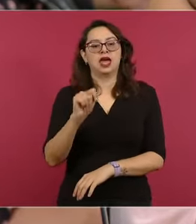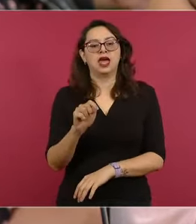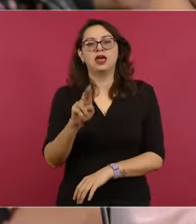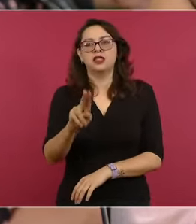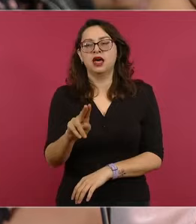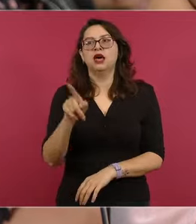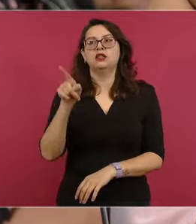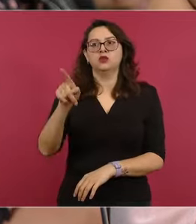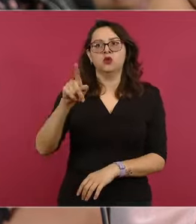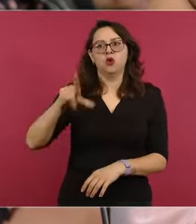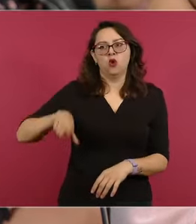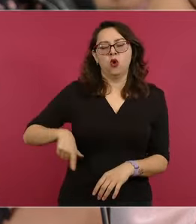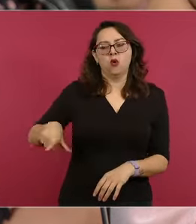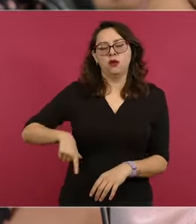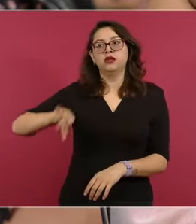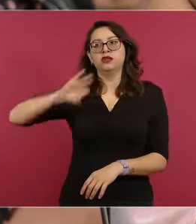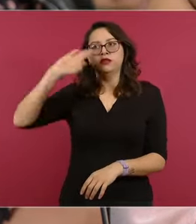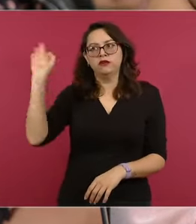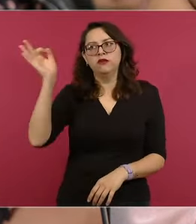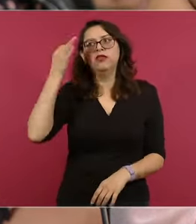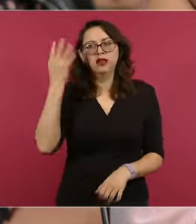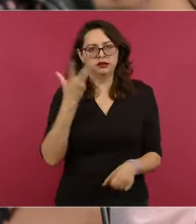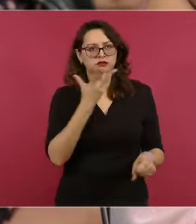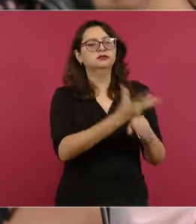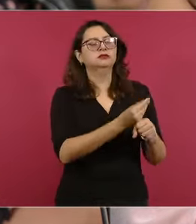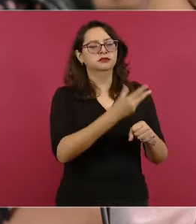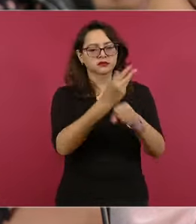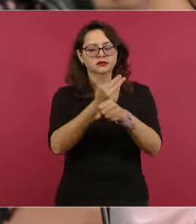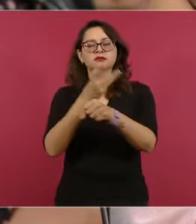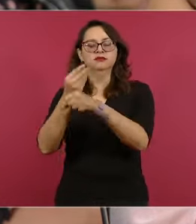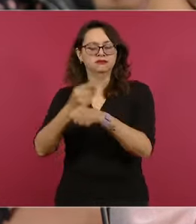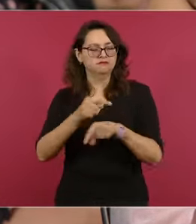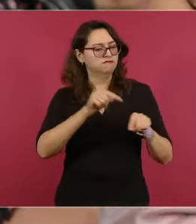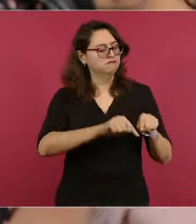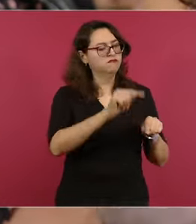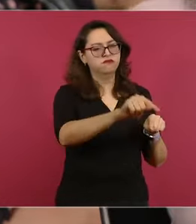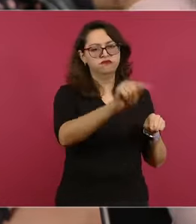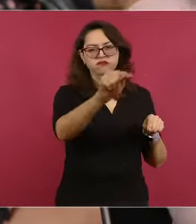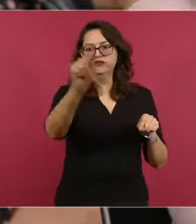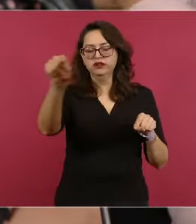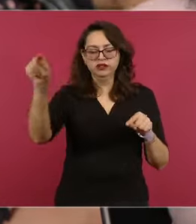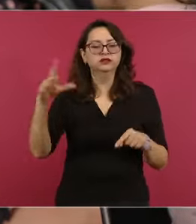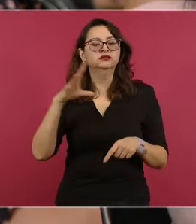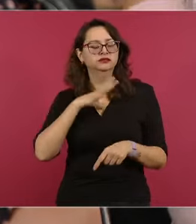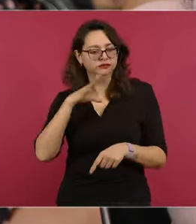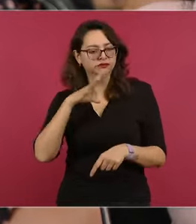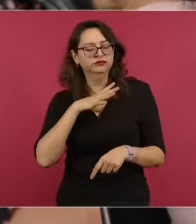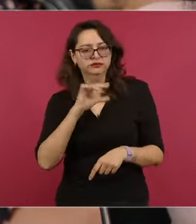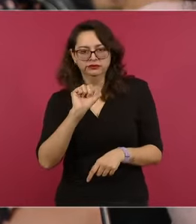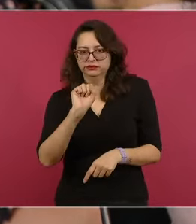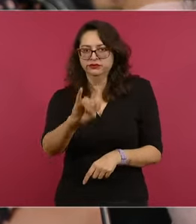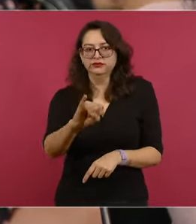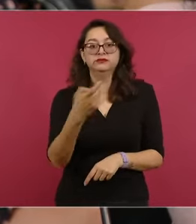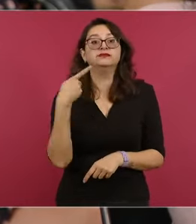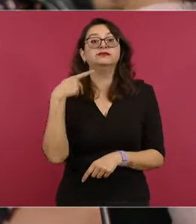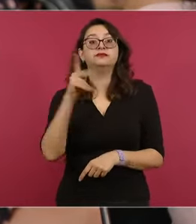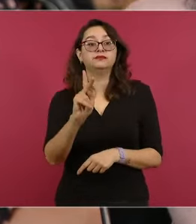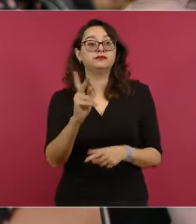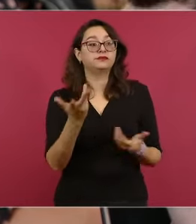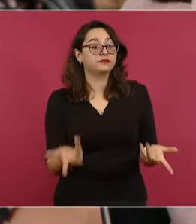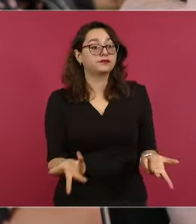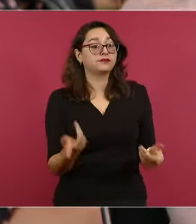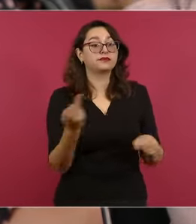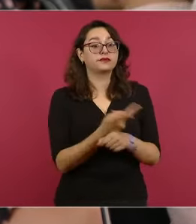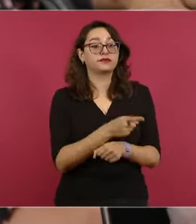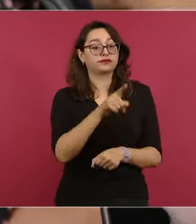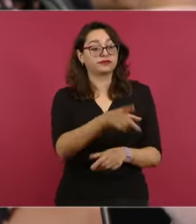se hicieron en la 5 de diciembre, corredores, recién empezado su gobierno, pero se está colapsando el